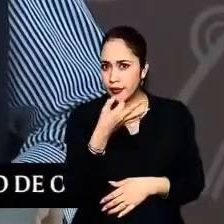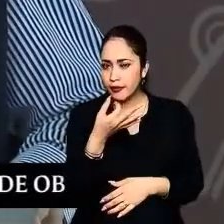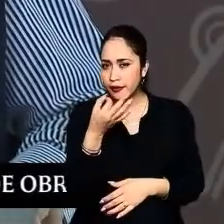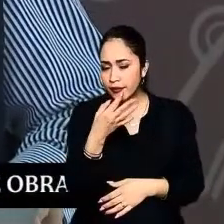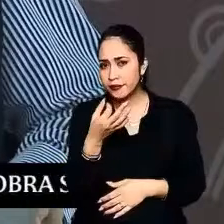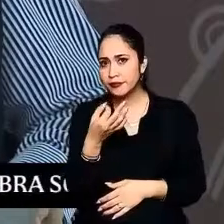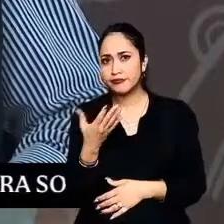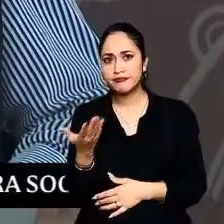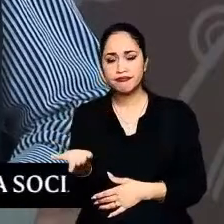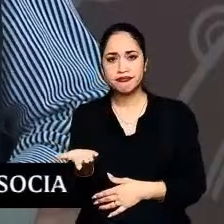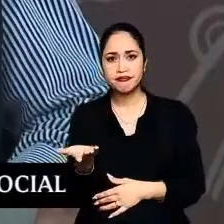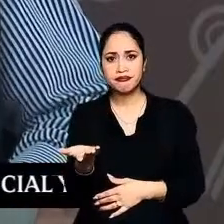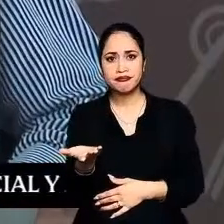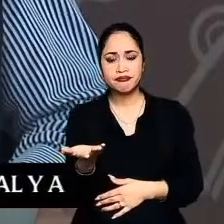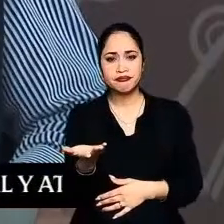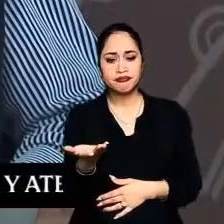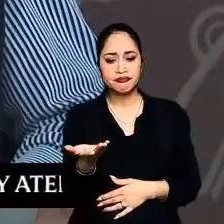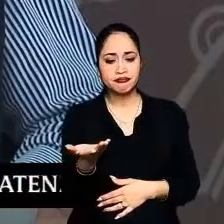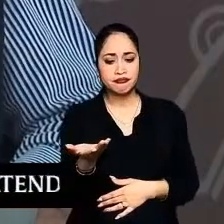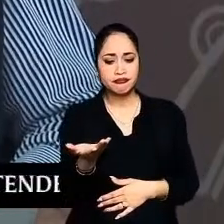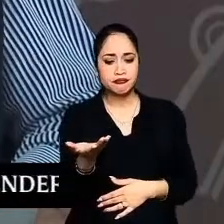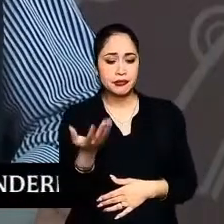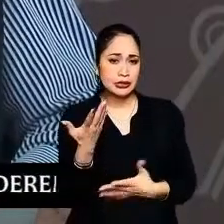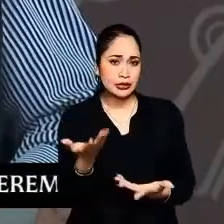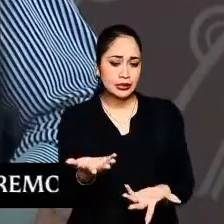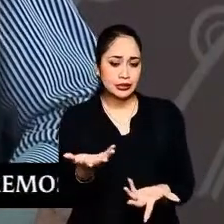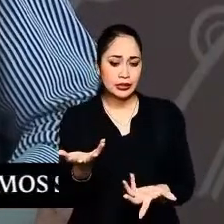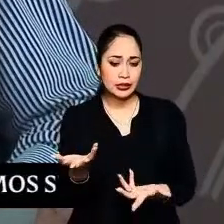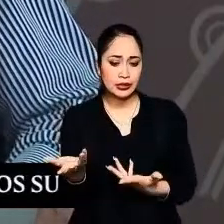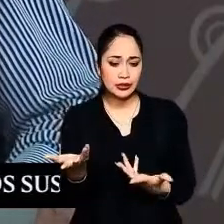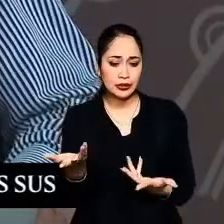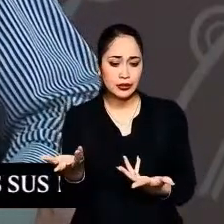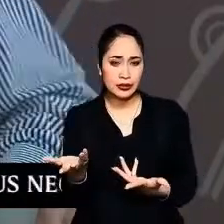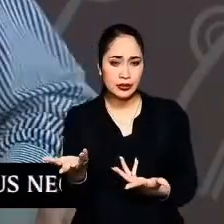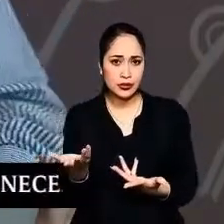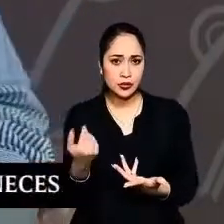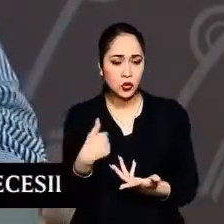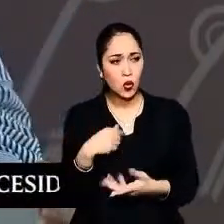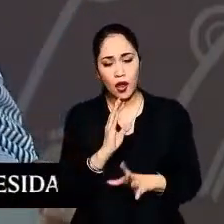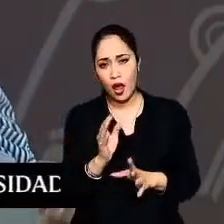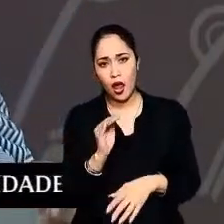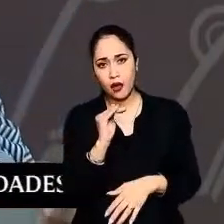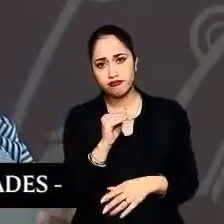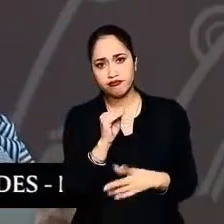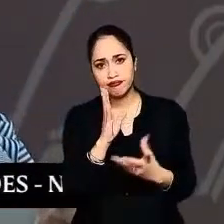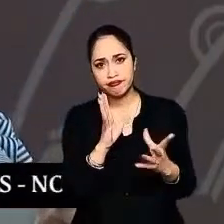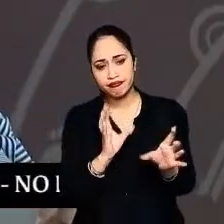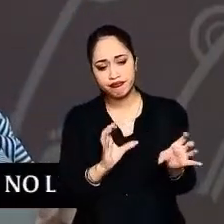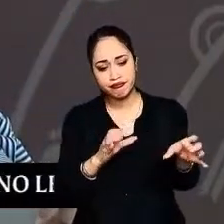y que vean el tema con el Insabi. Yo ya he platicado con